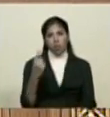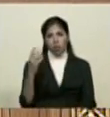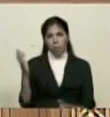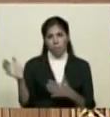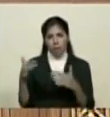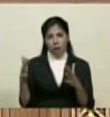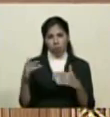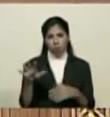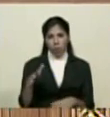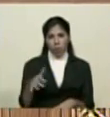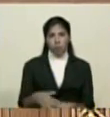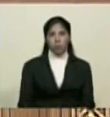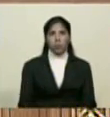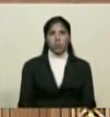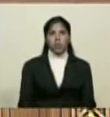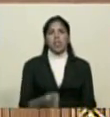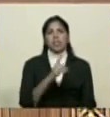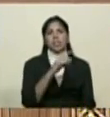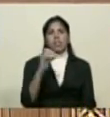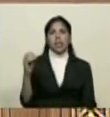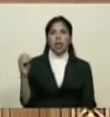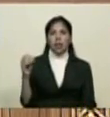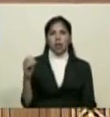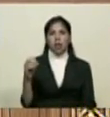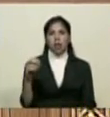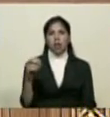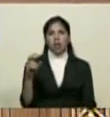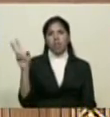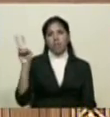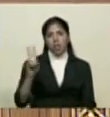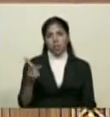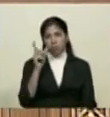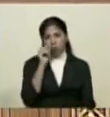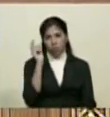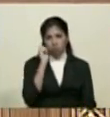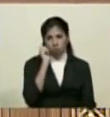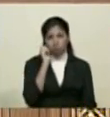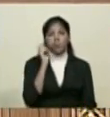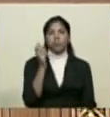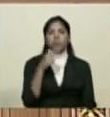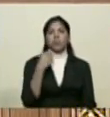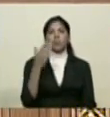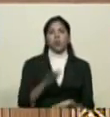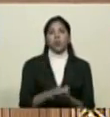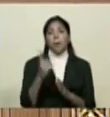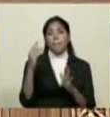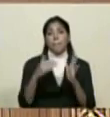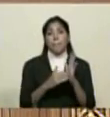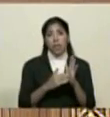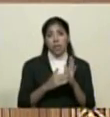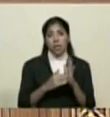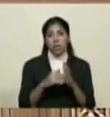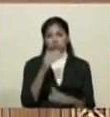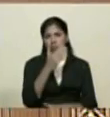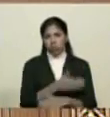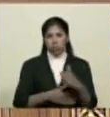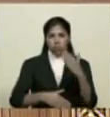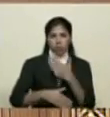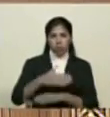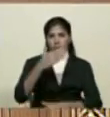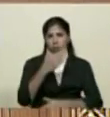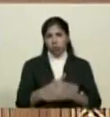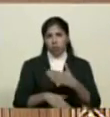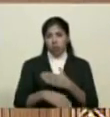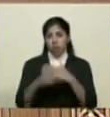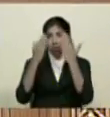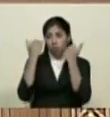100, más de 100 venezolanos muertos, casi 1000 heridos. Y la autora intelectual